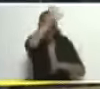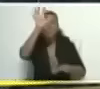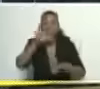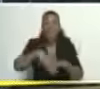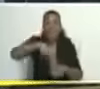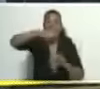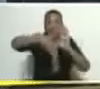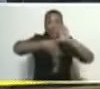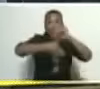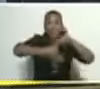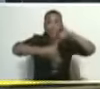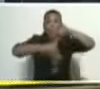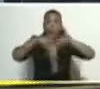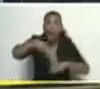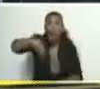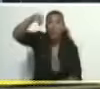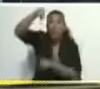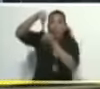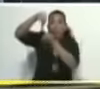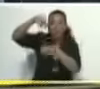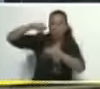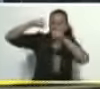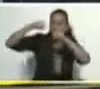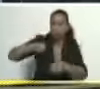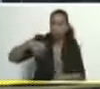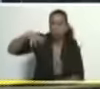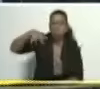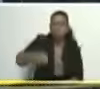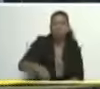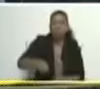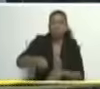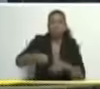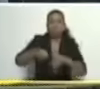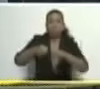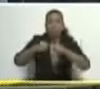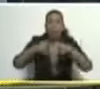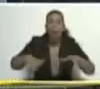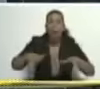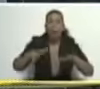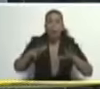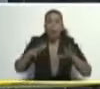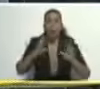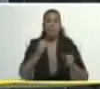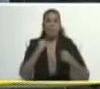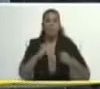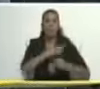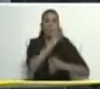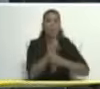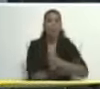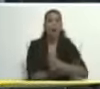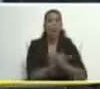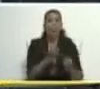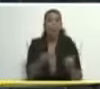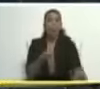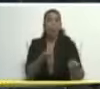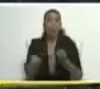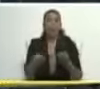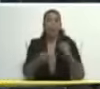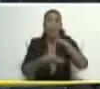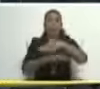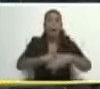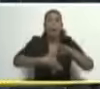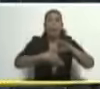norte quieren consolidarse y así tener un mayor control sobre